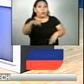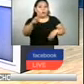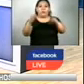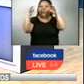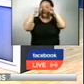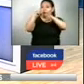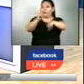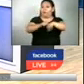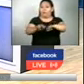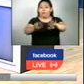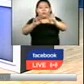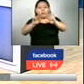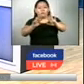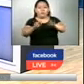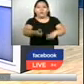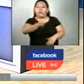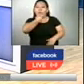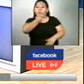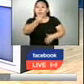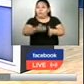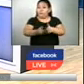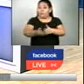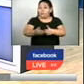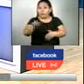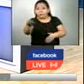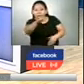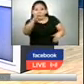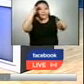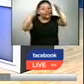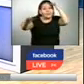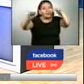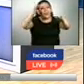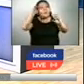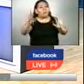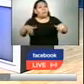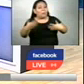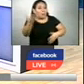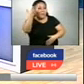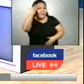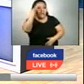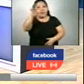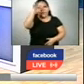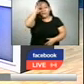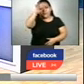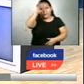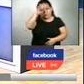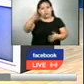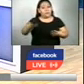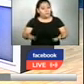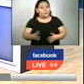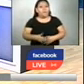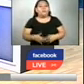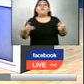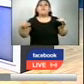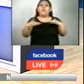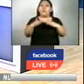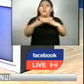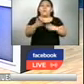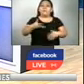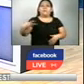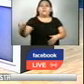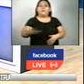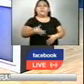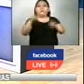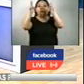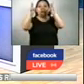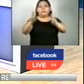8 de la noche con Noticiero Hechos. Saludos a los que están pendientes siempre a través de Facebook con la transmisión. Y por supuesto, nosotros arrancamos de